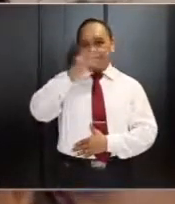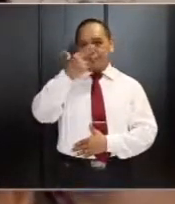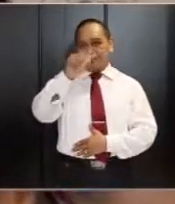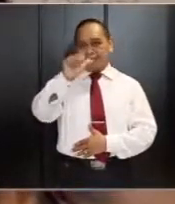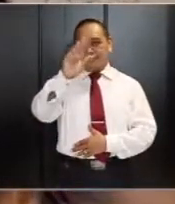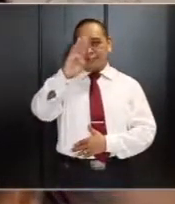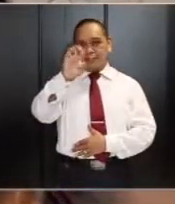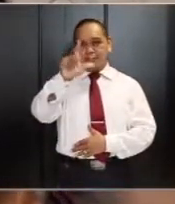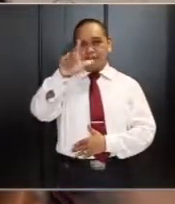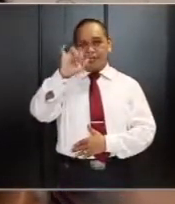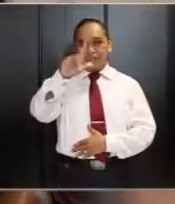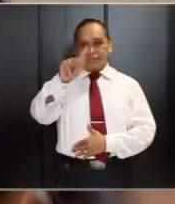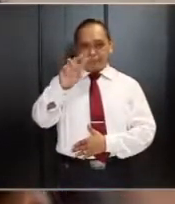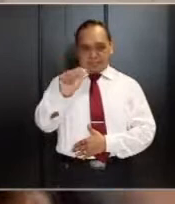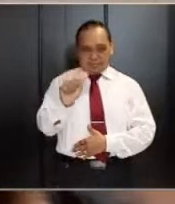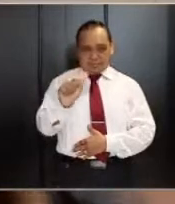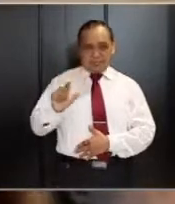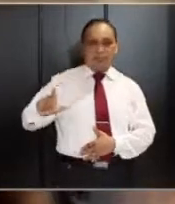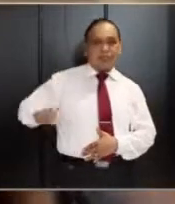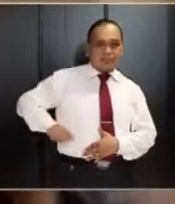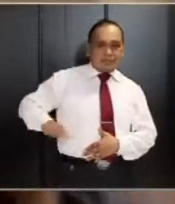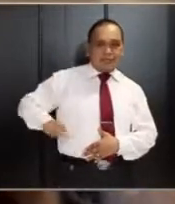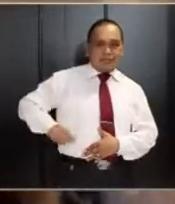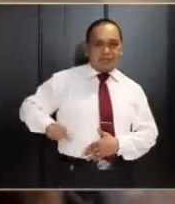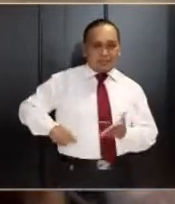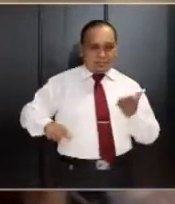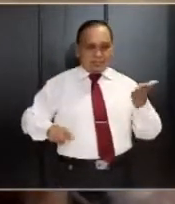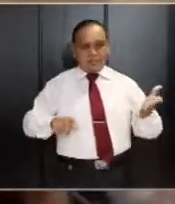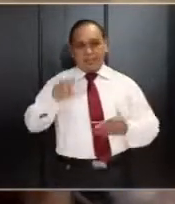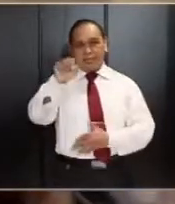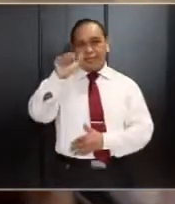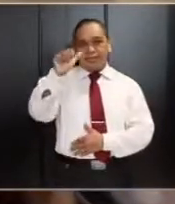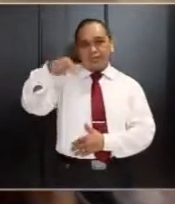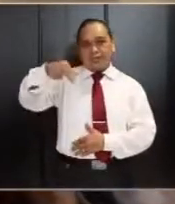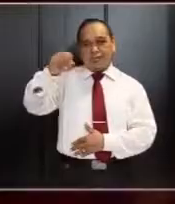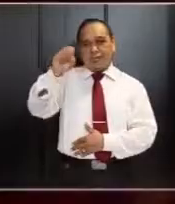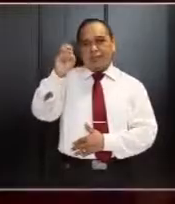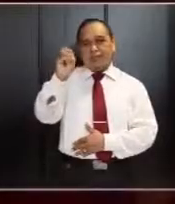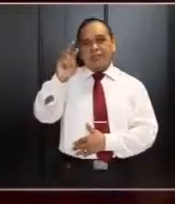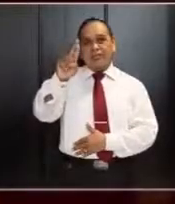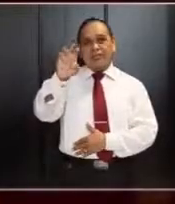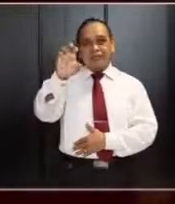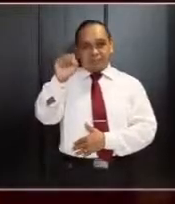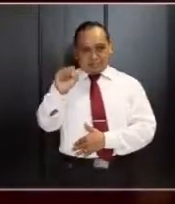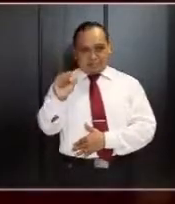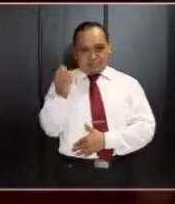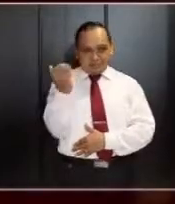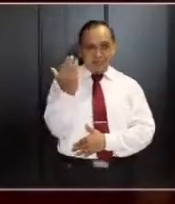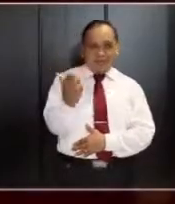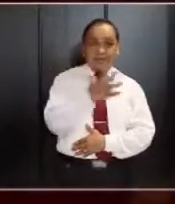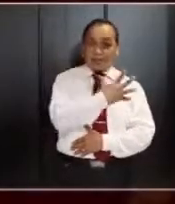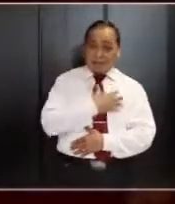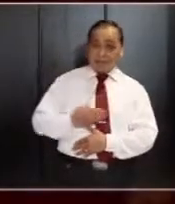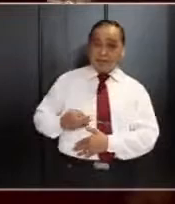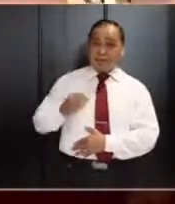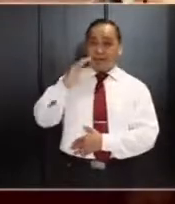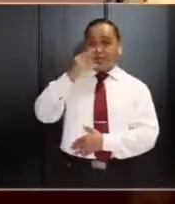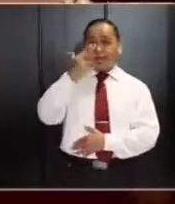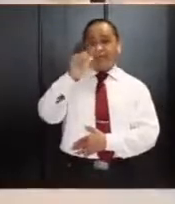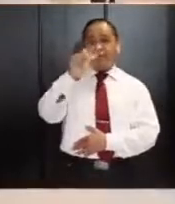la cocinera del señor gobernador Sansores Pérez. ¡Ay, Chabelita! ¿Eres la hija de Chabelita? ¡Ay, mi